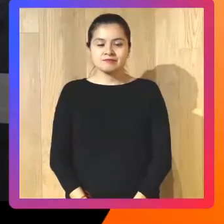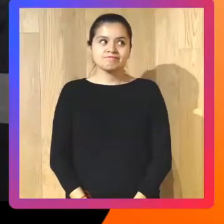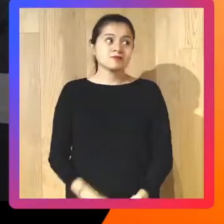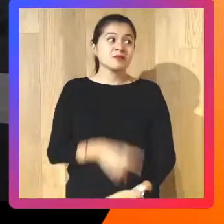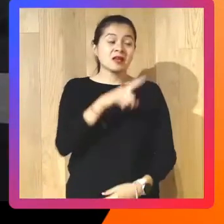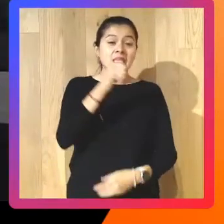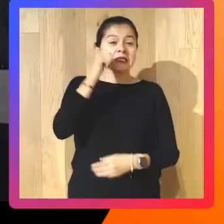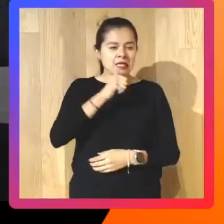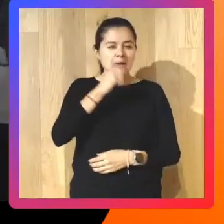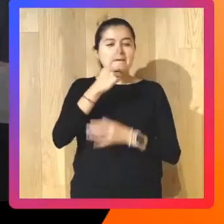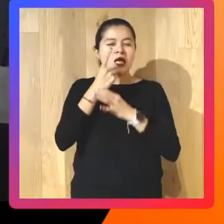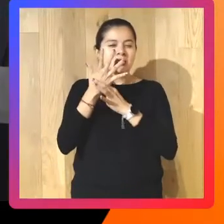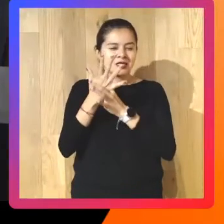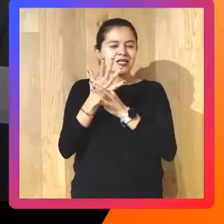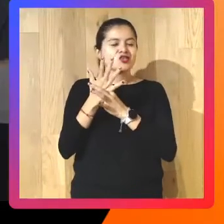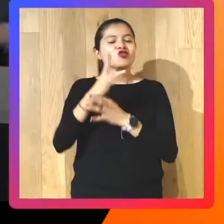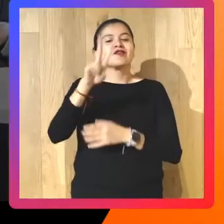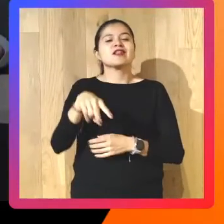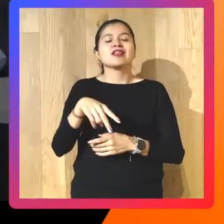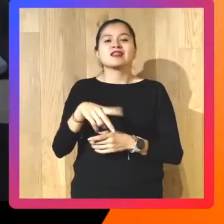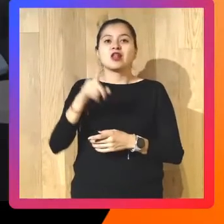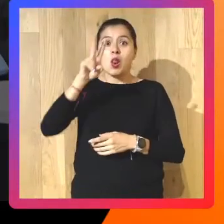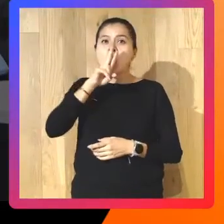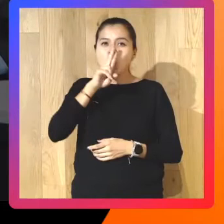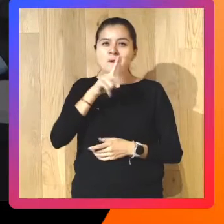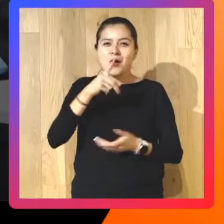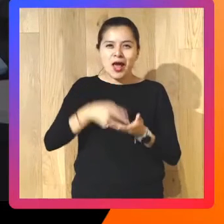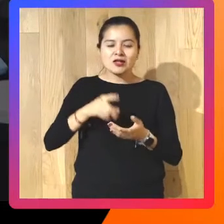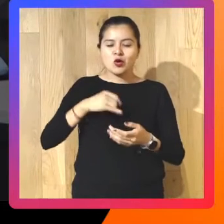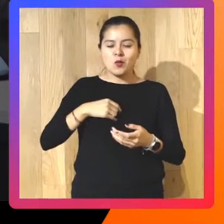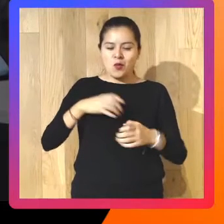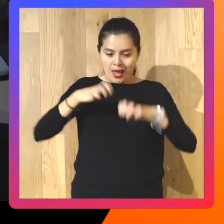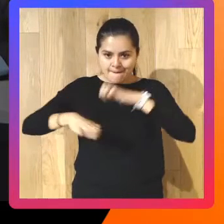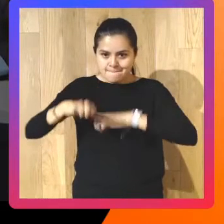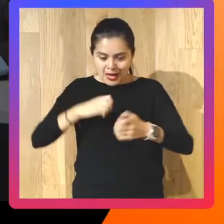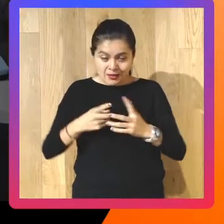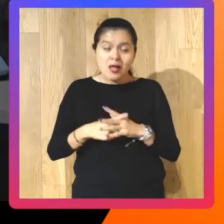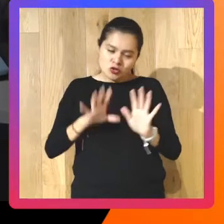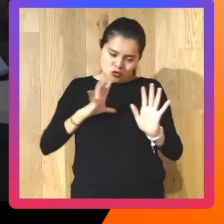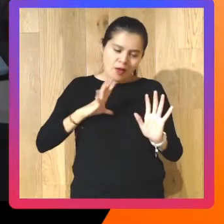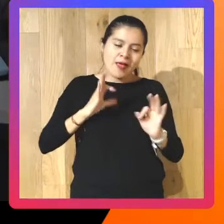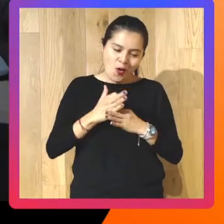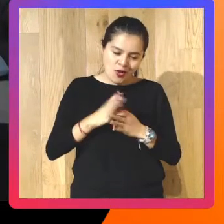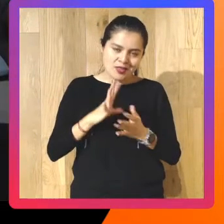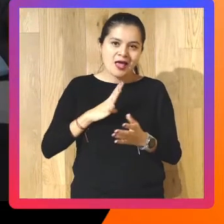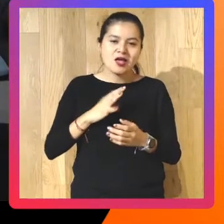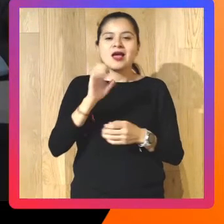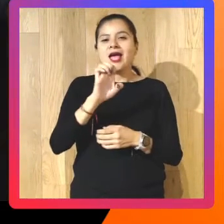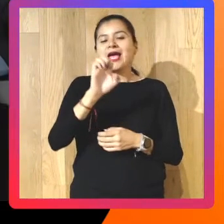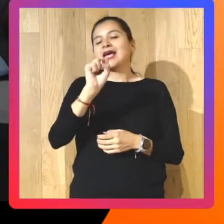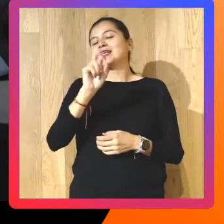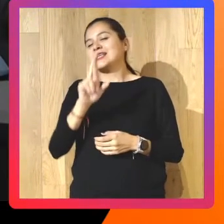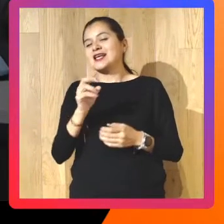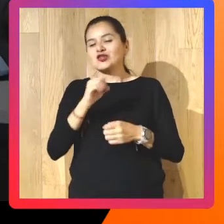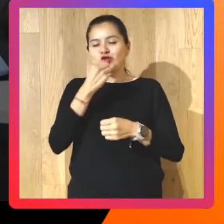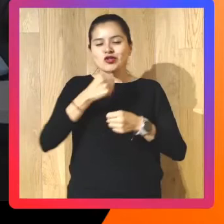Siempre he dicho que lo mejor de ser una emprendedora, porque yo todavía soy emprendedora, socialmente